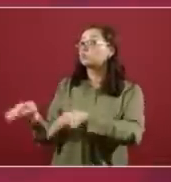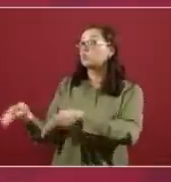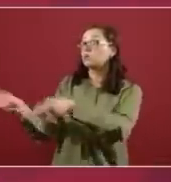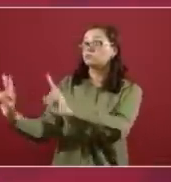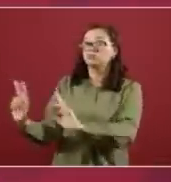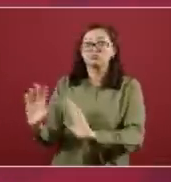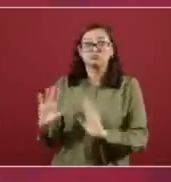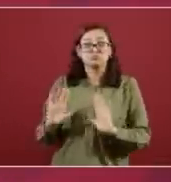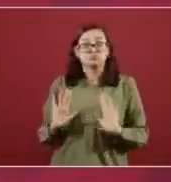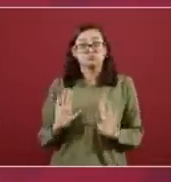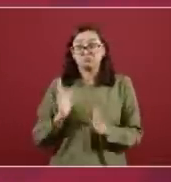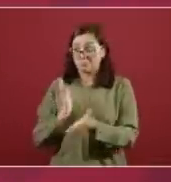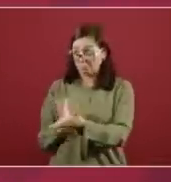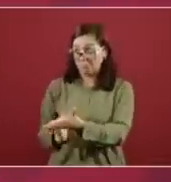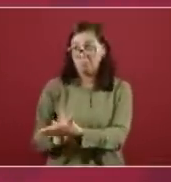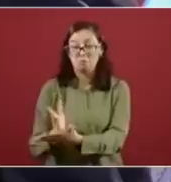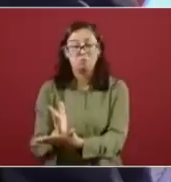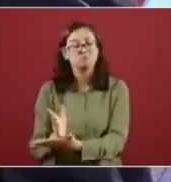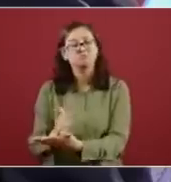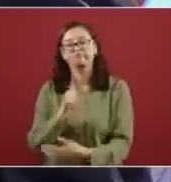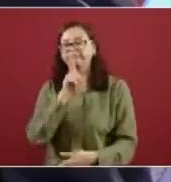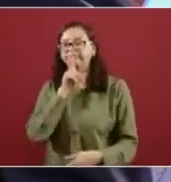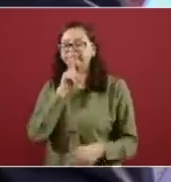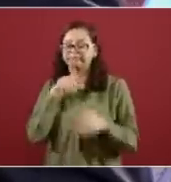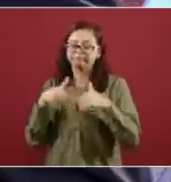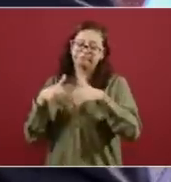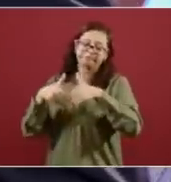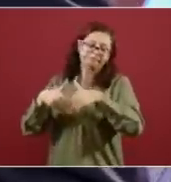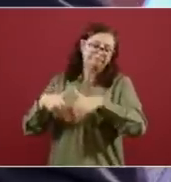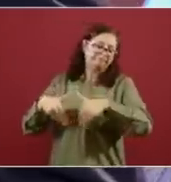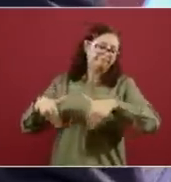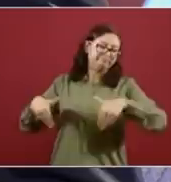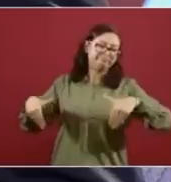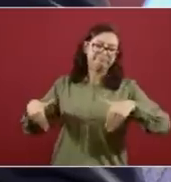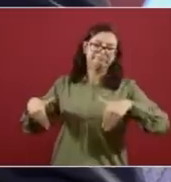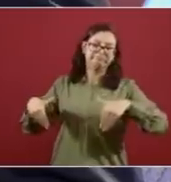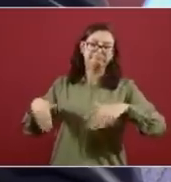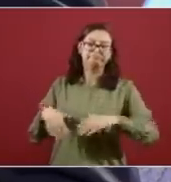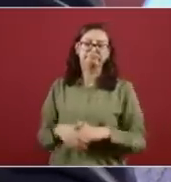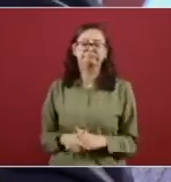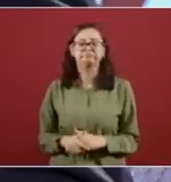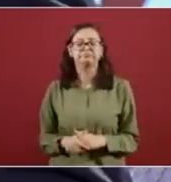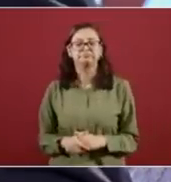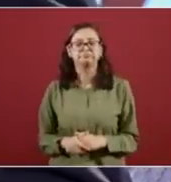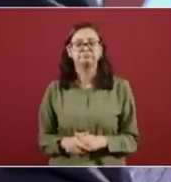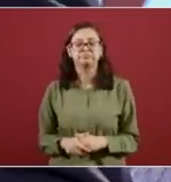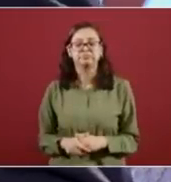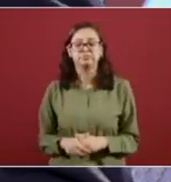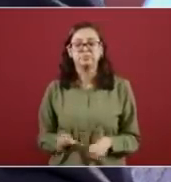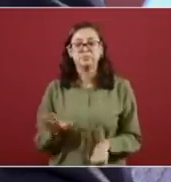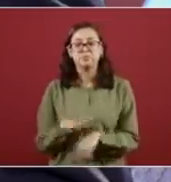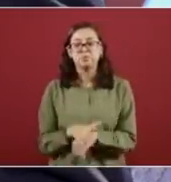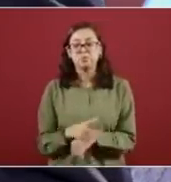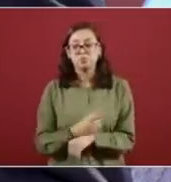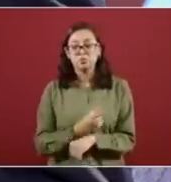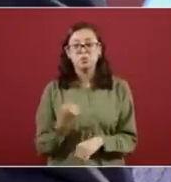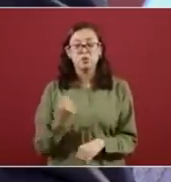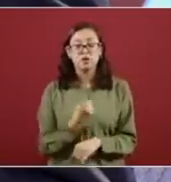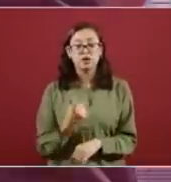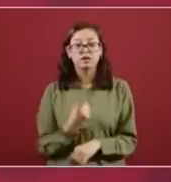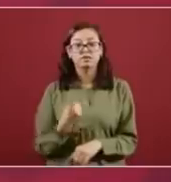los de venezuela o sea porque queremos